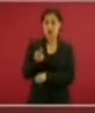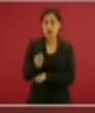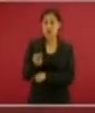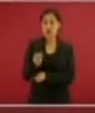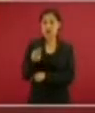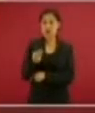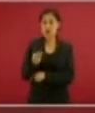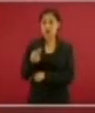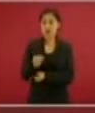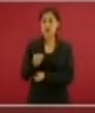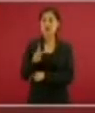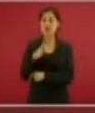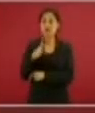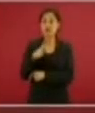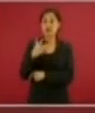casi 700,000 empleos